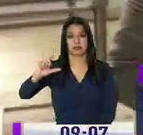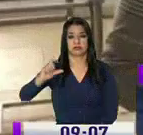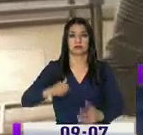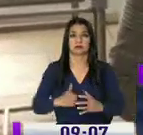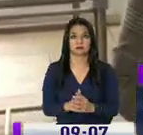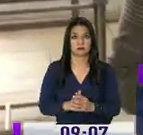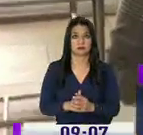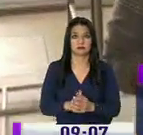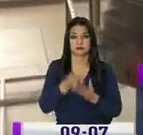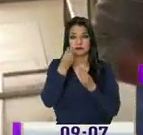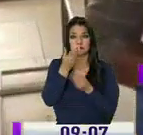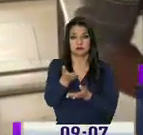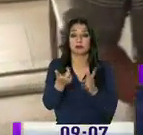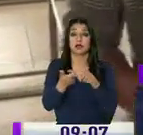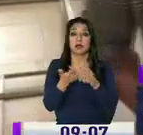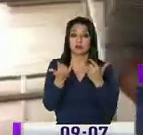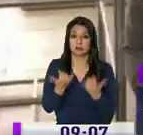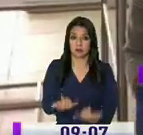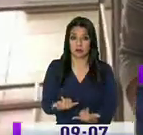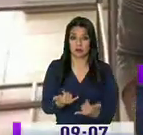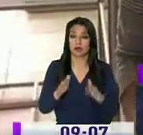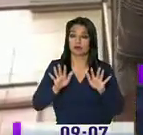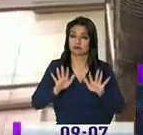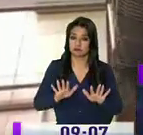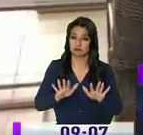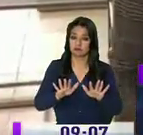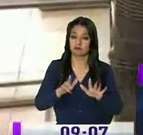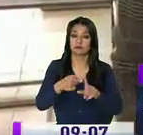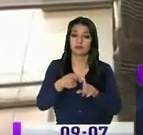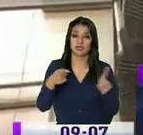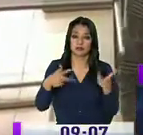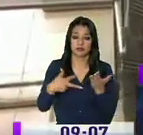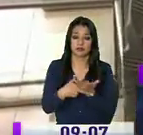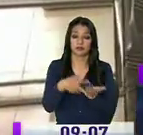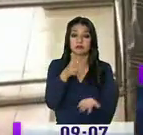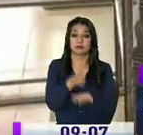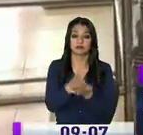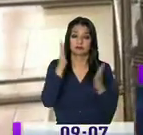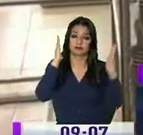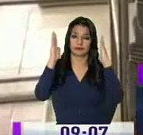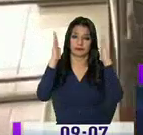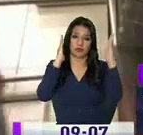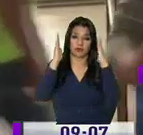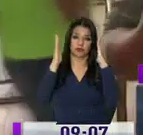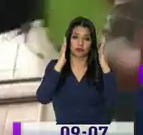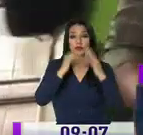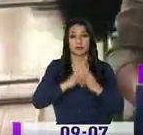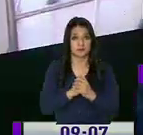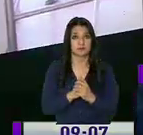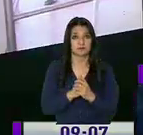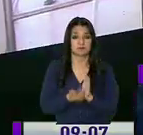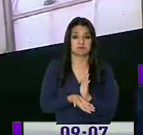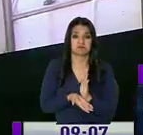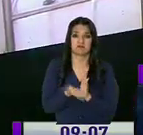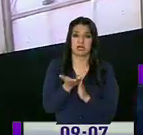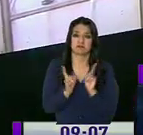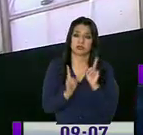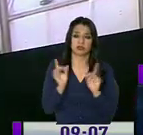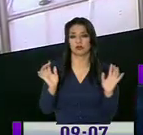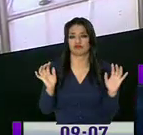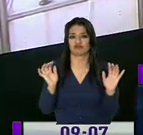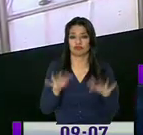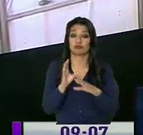la información que les brindamos a esta hora desde la terminal terrestre en Babahoyo, donde aumenta la afluencia